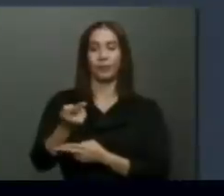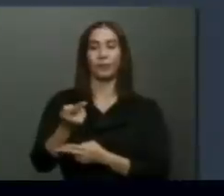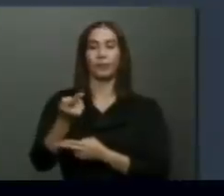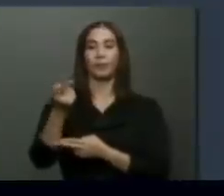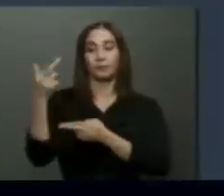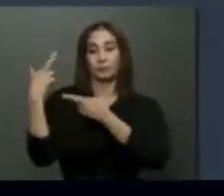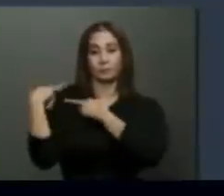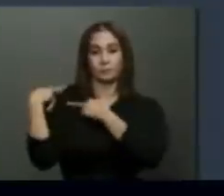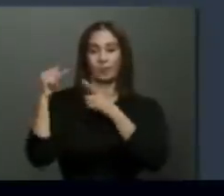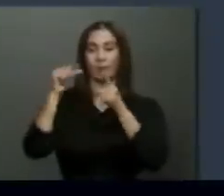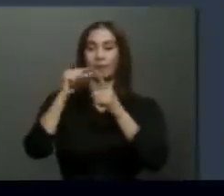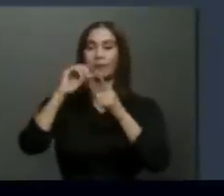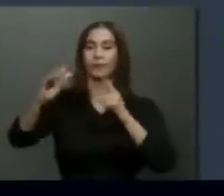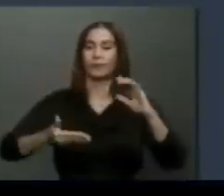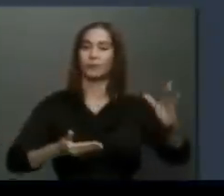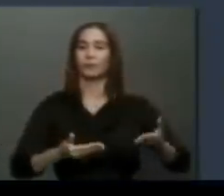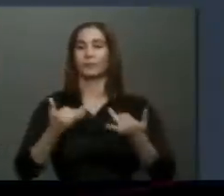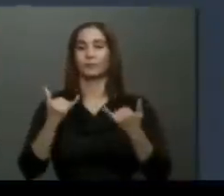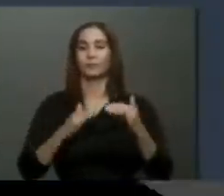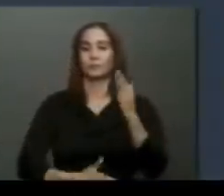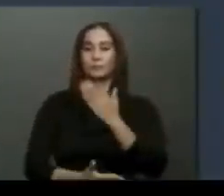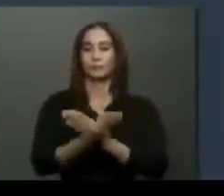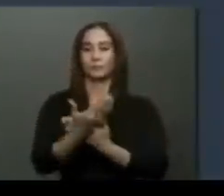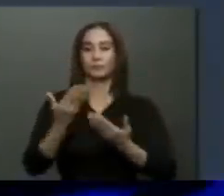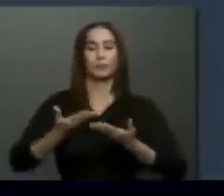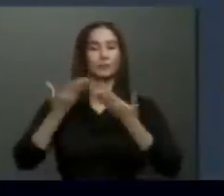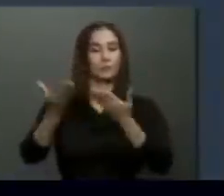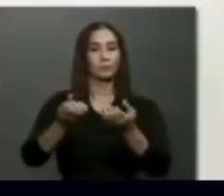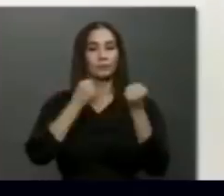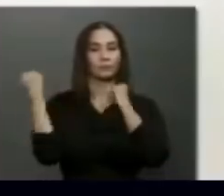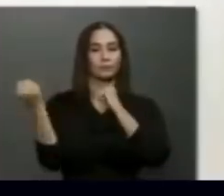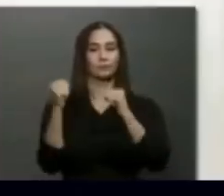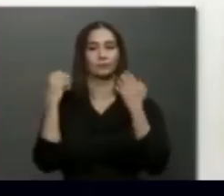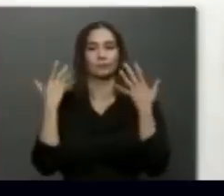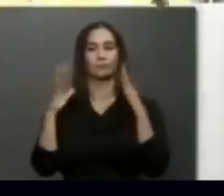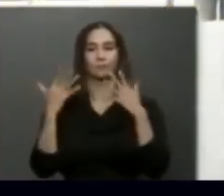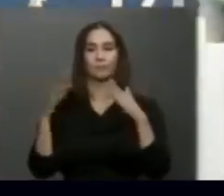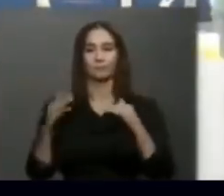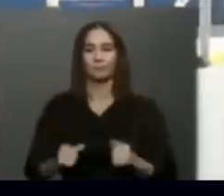cargo, a su cargo las palabras de bienvenida en esta mañana. Le ofrecemos un cálido aplauso.